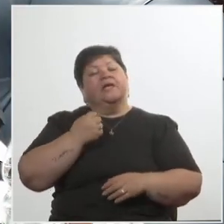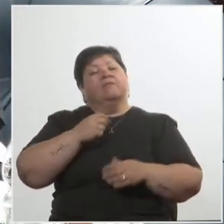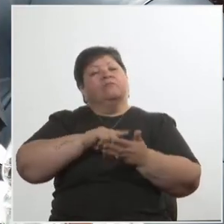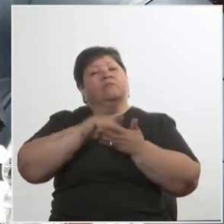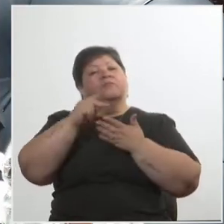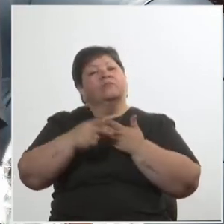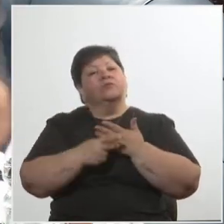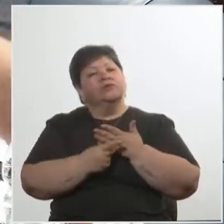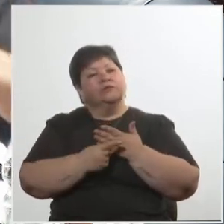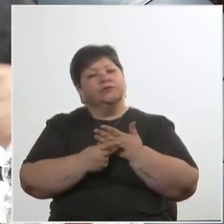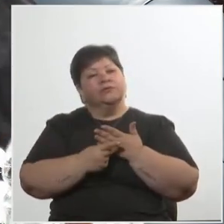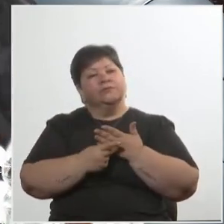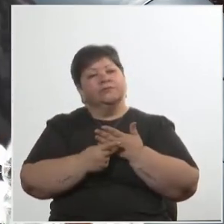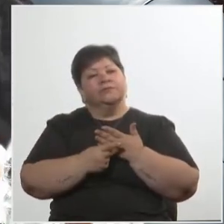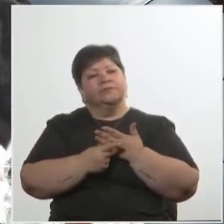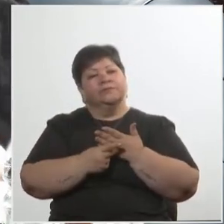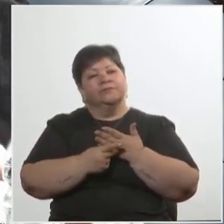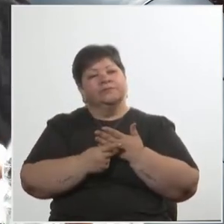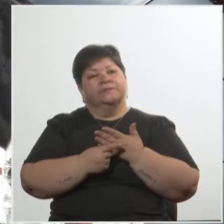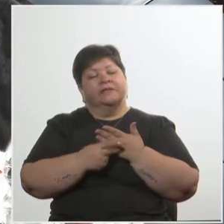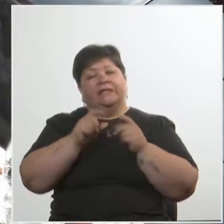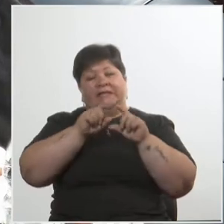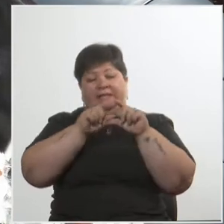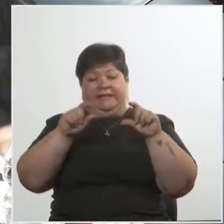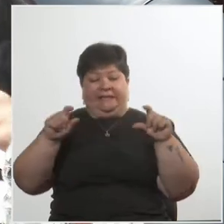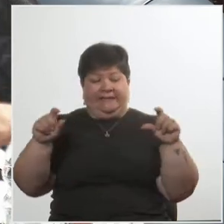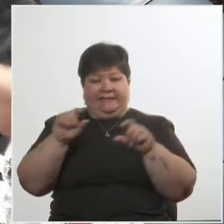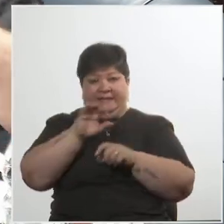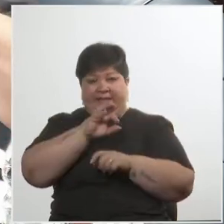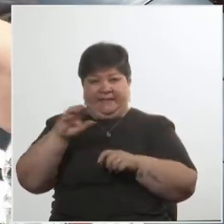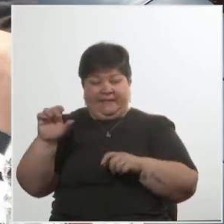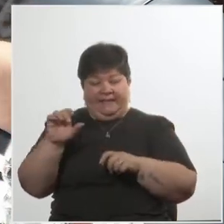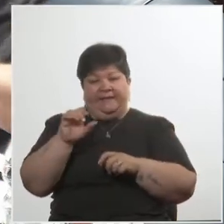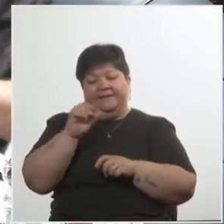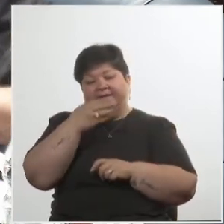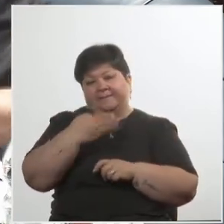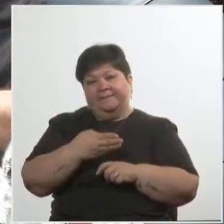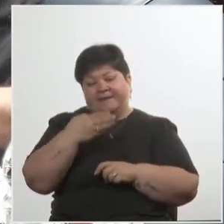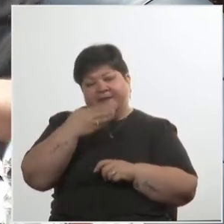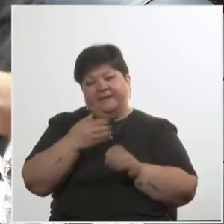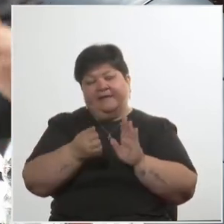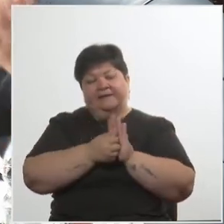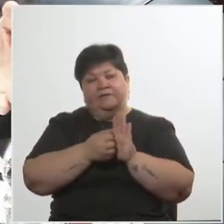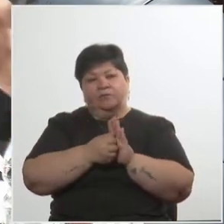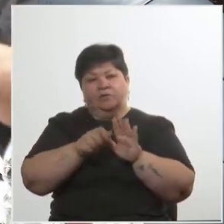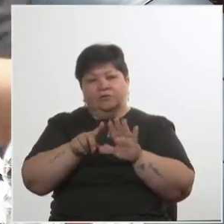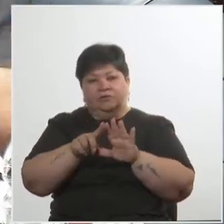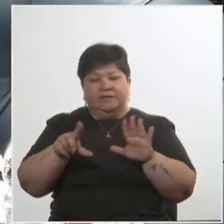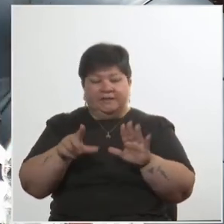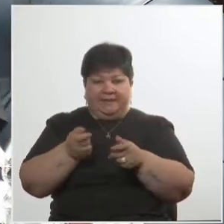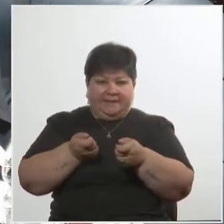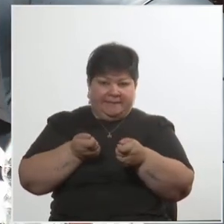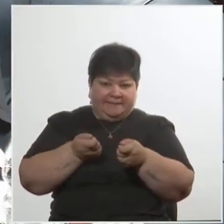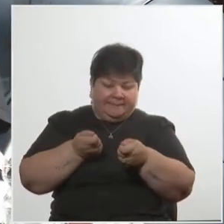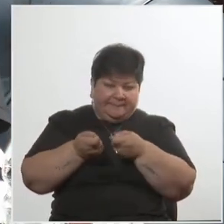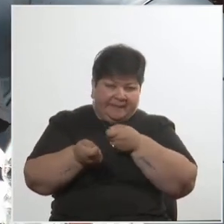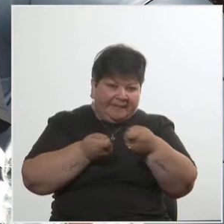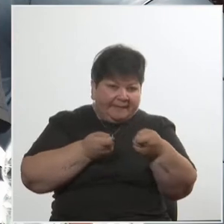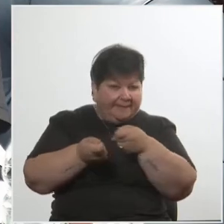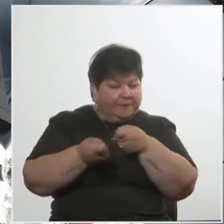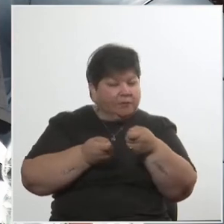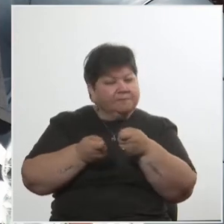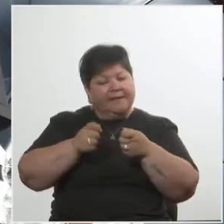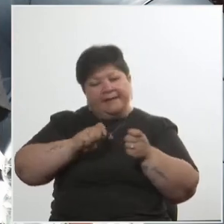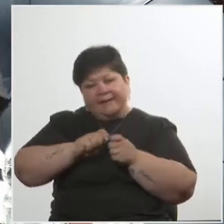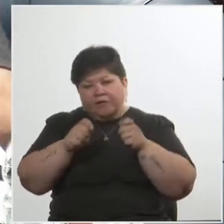tenga en el literal B del artículo siete donde se plantea préstamos para proyecto de reconversión